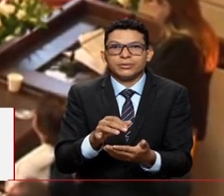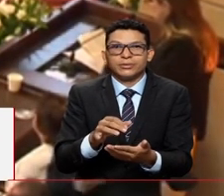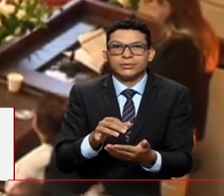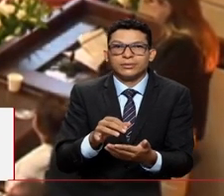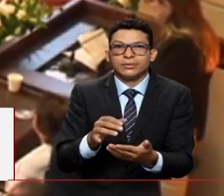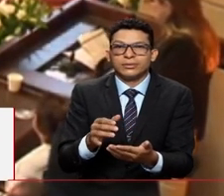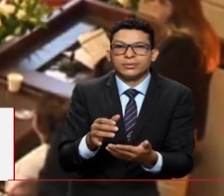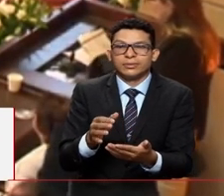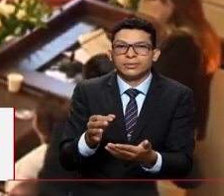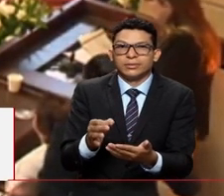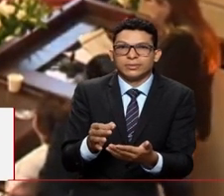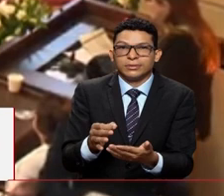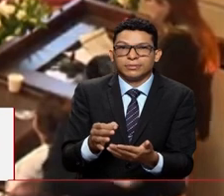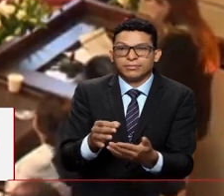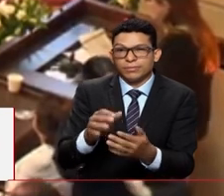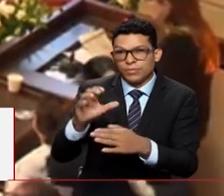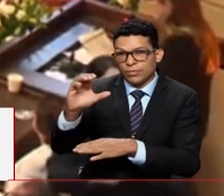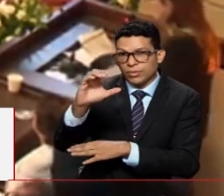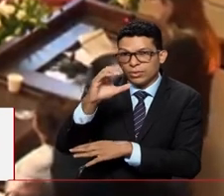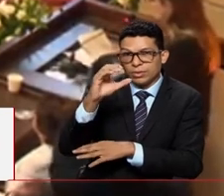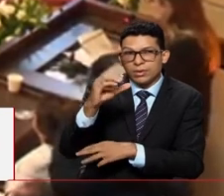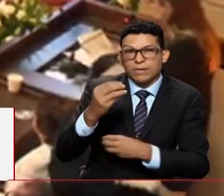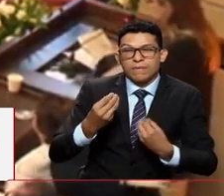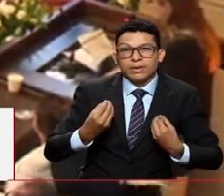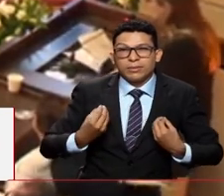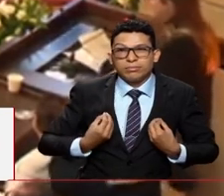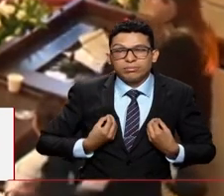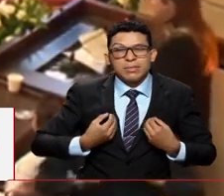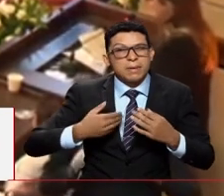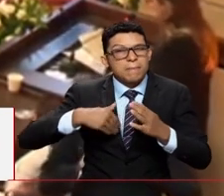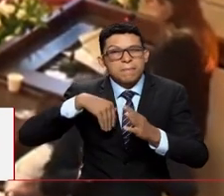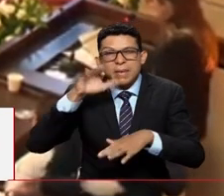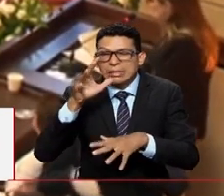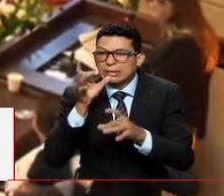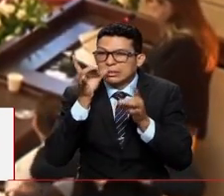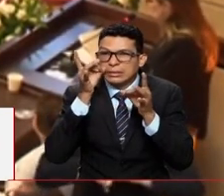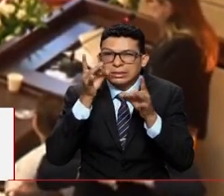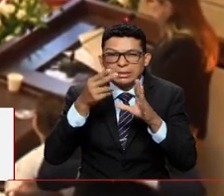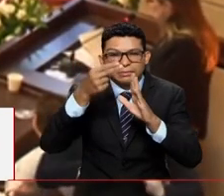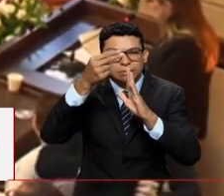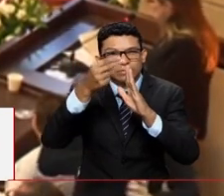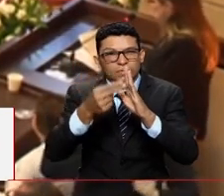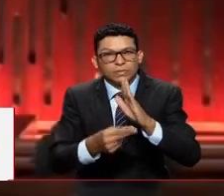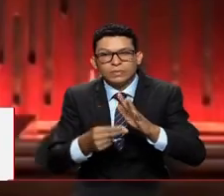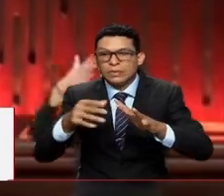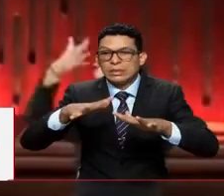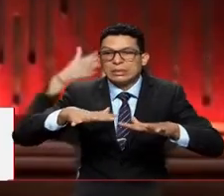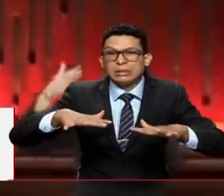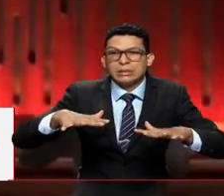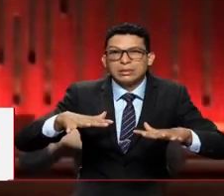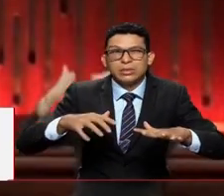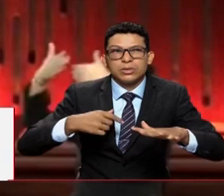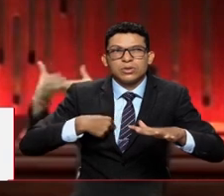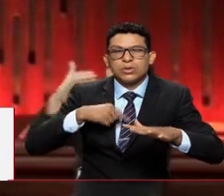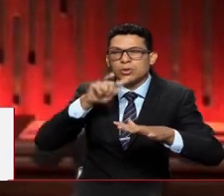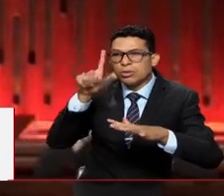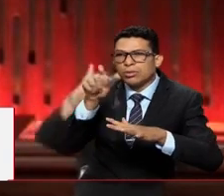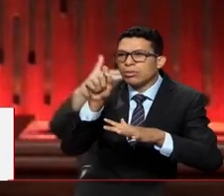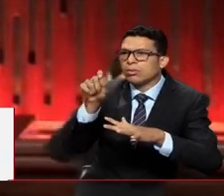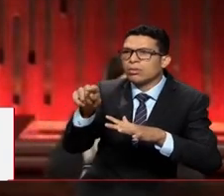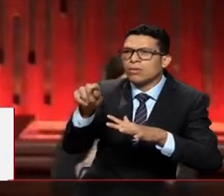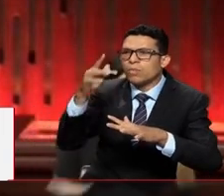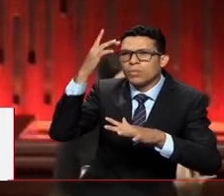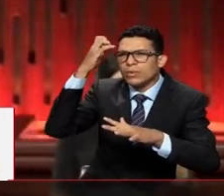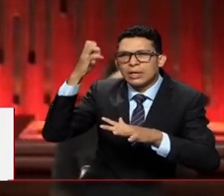años el país estaba viviendo uno de los momentos más trágicos de su historia reciente le pregunté por qué no